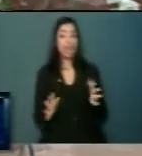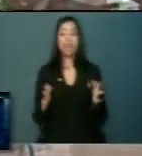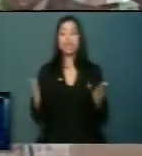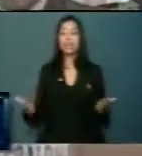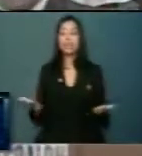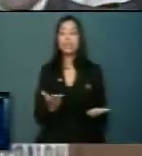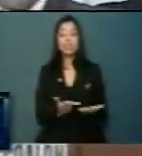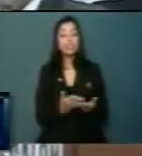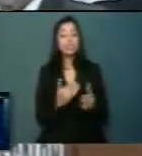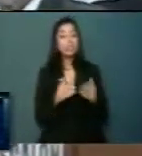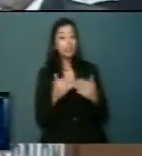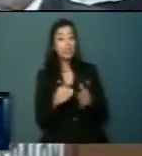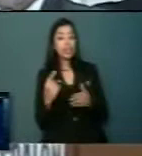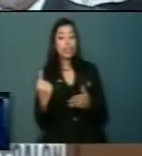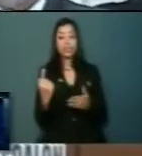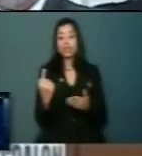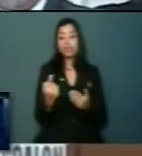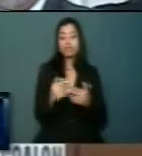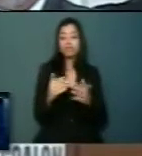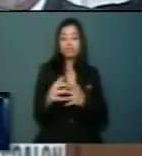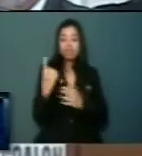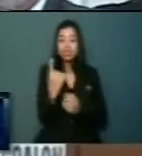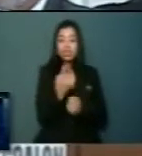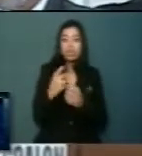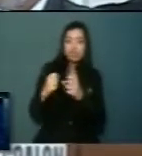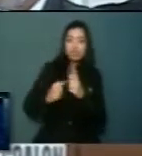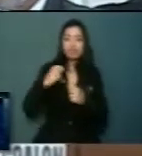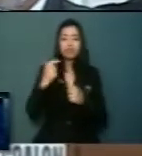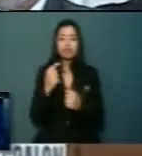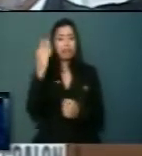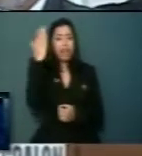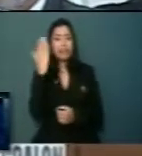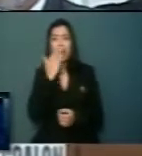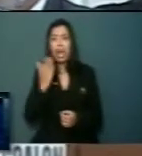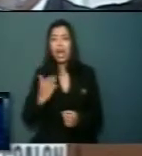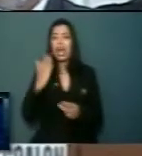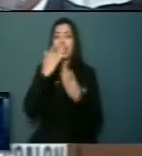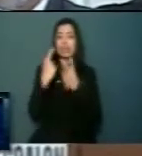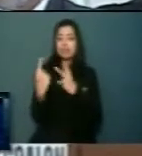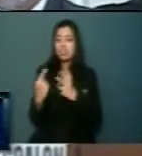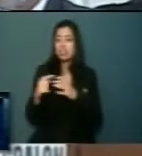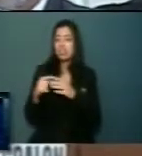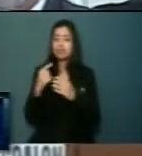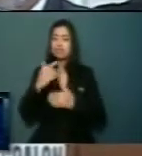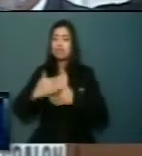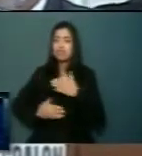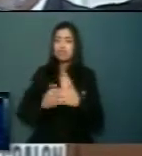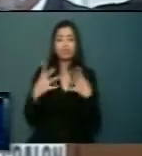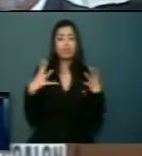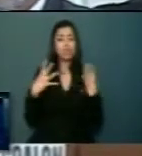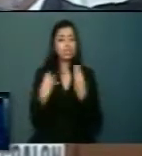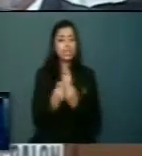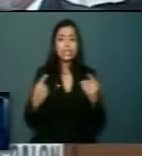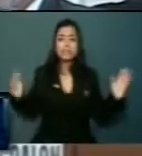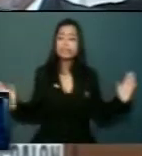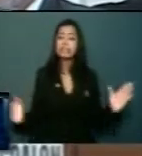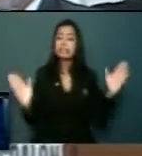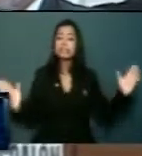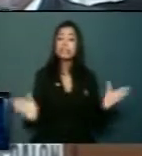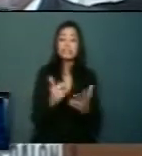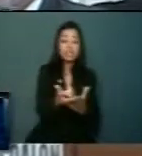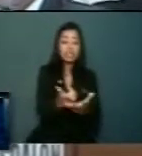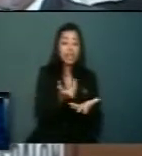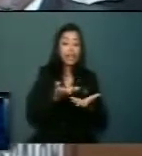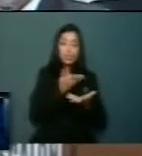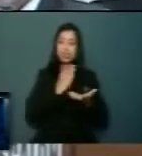la acción de diversas movilizaciones y la participación de la sociedad en defensa de los derechos de las